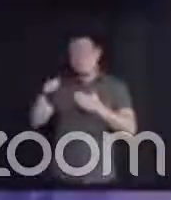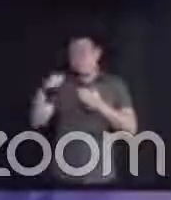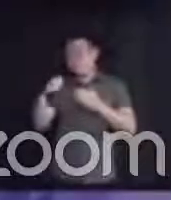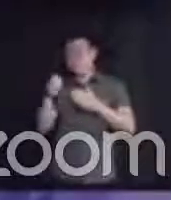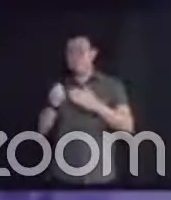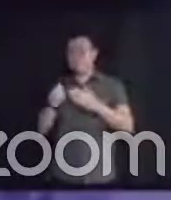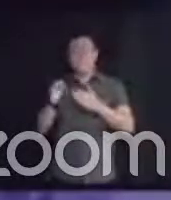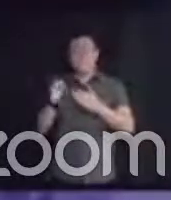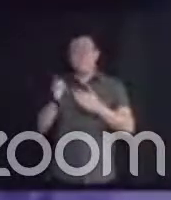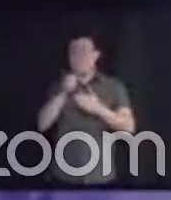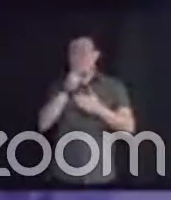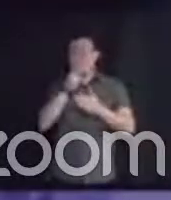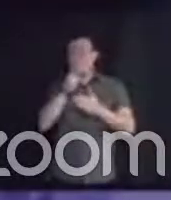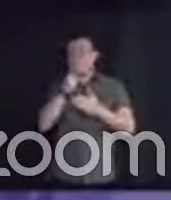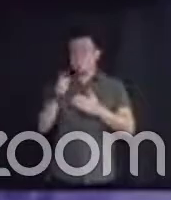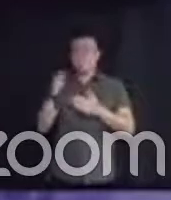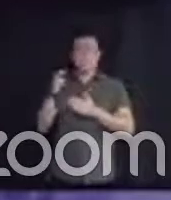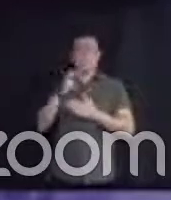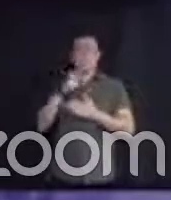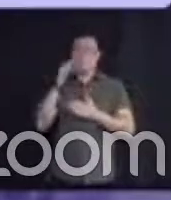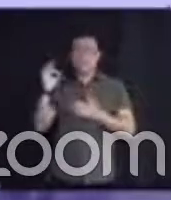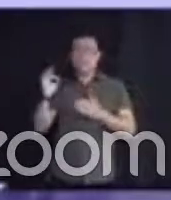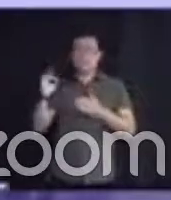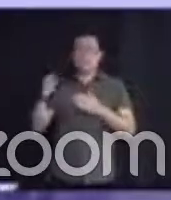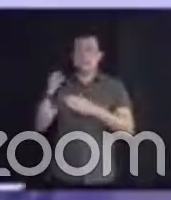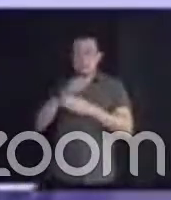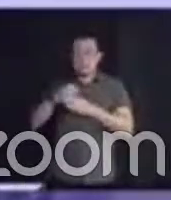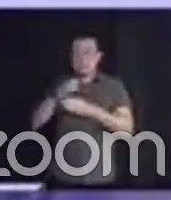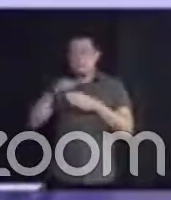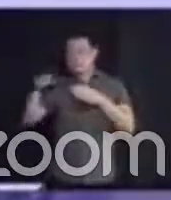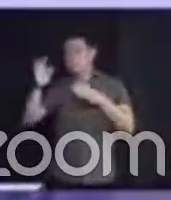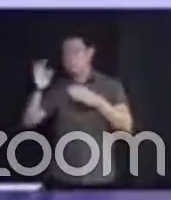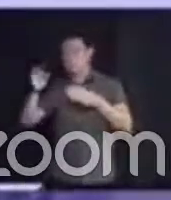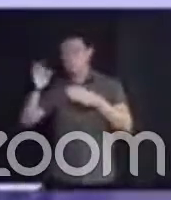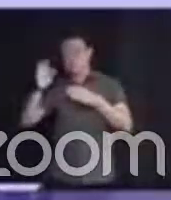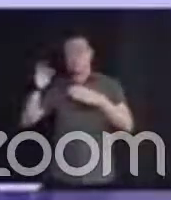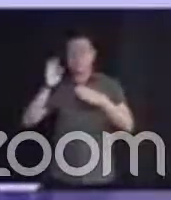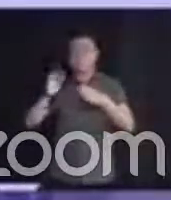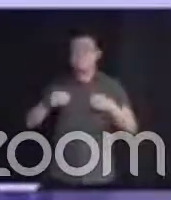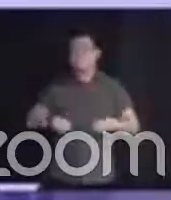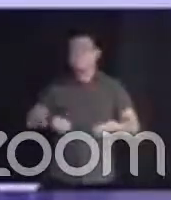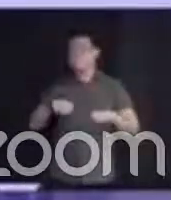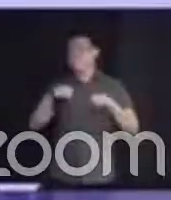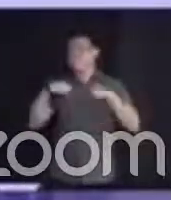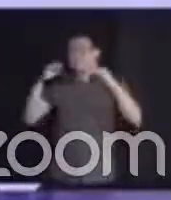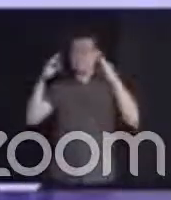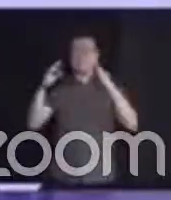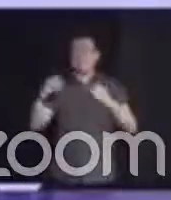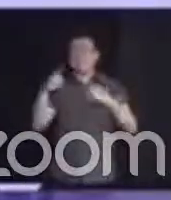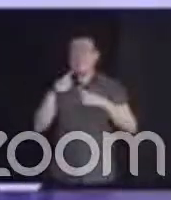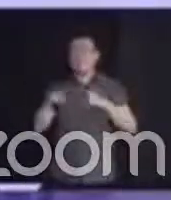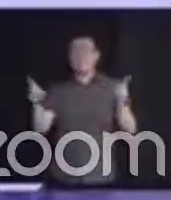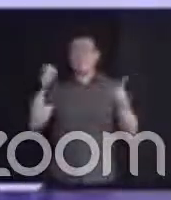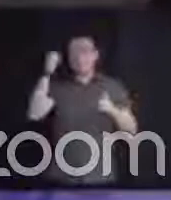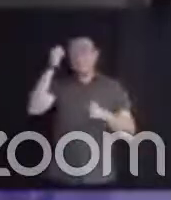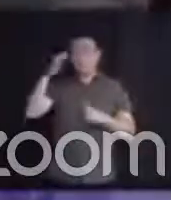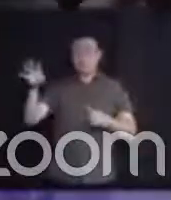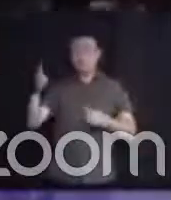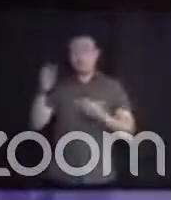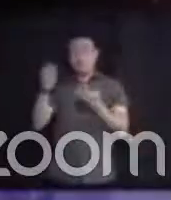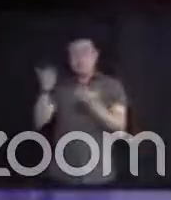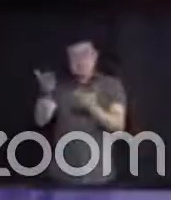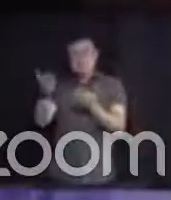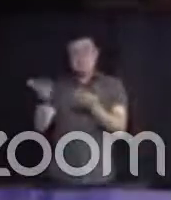bien rico. Me tomo mi café, lo disfruto. Tienes una calidad de vida diferente. OmniLife eso nos